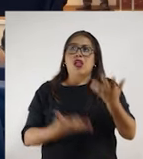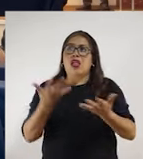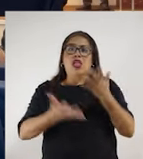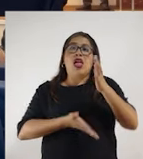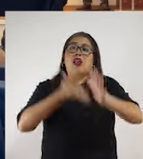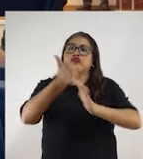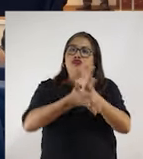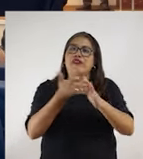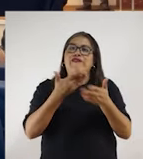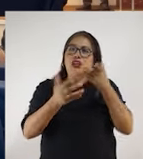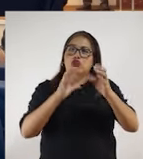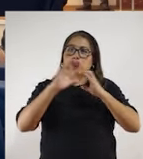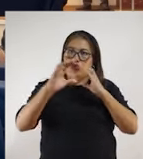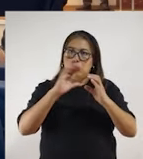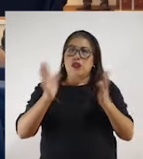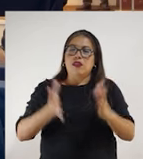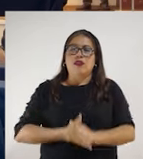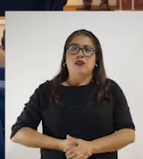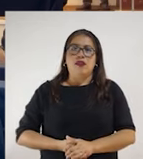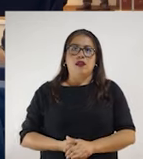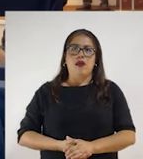comunica por lengua de señas,